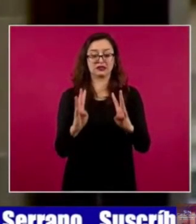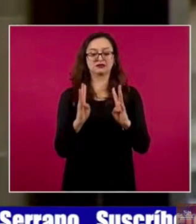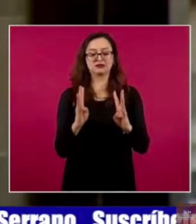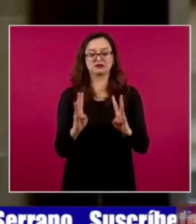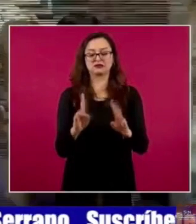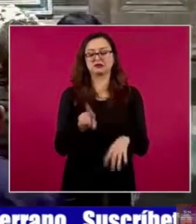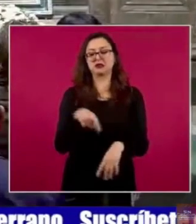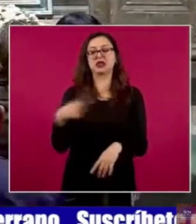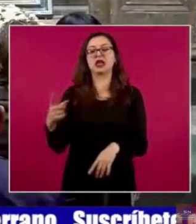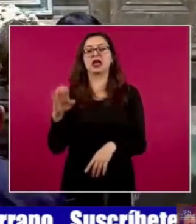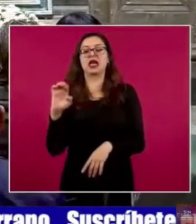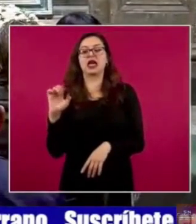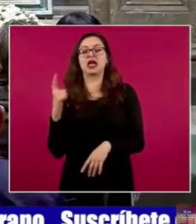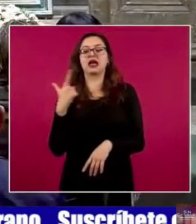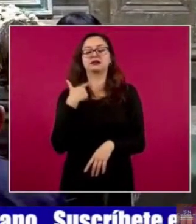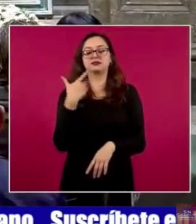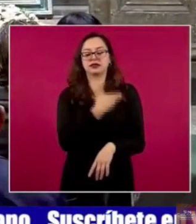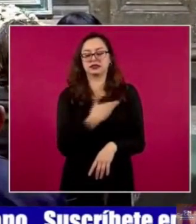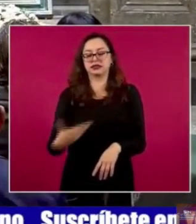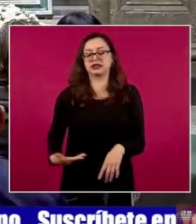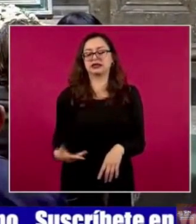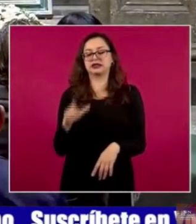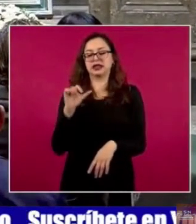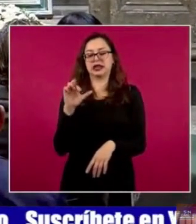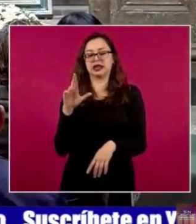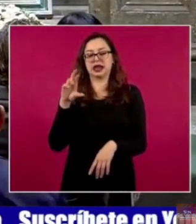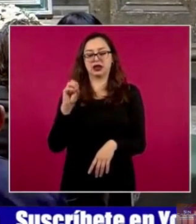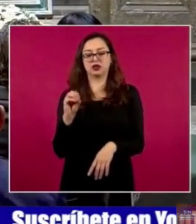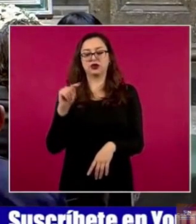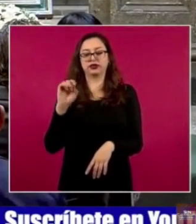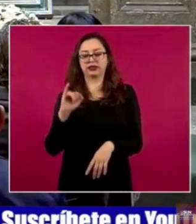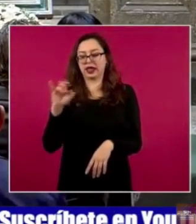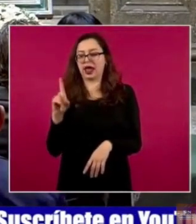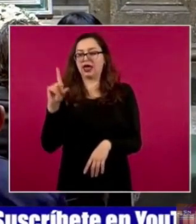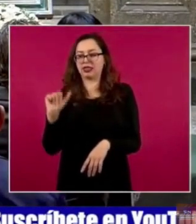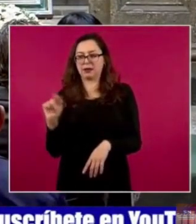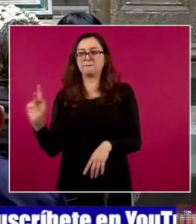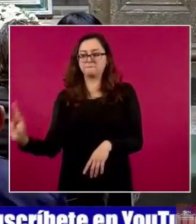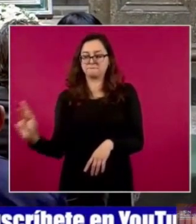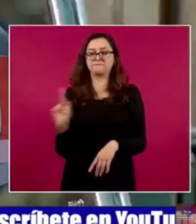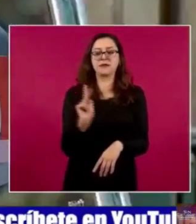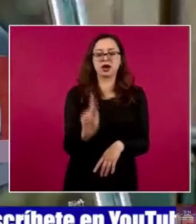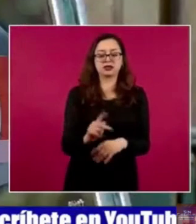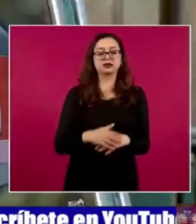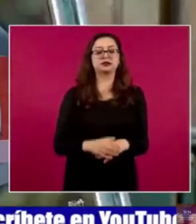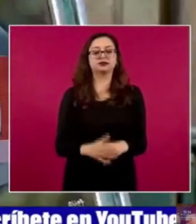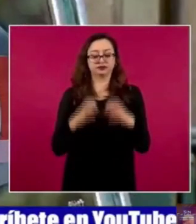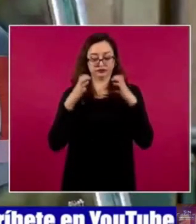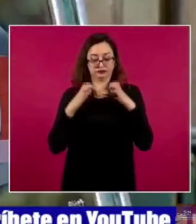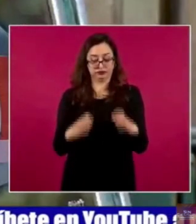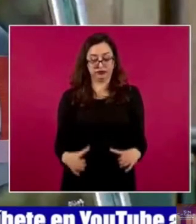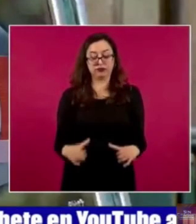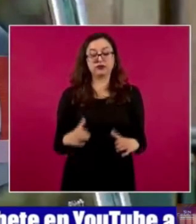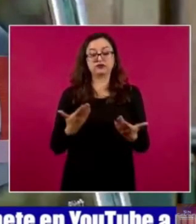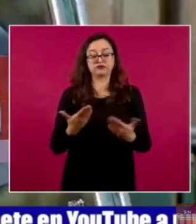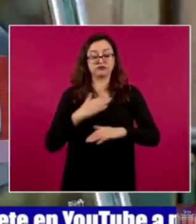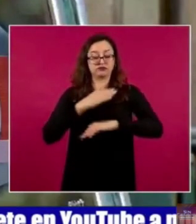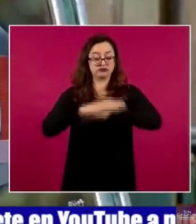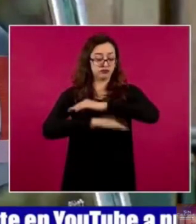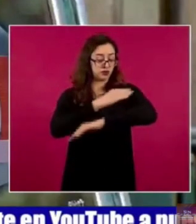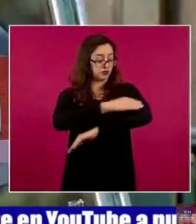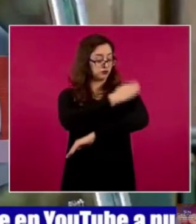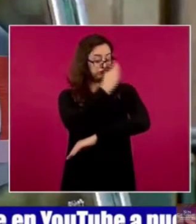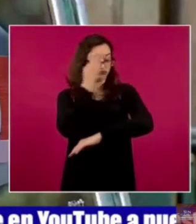del expresidente Sebastián Lerdo de Tejada. El cuerpo fue embalsamado en Los Ángeles y